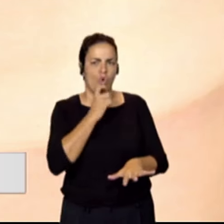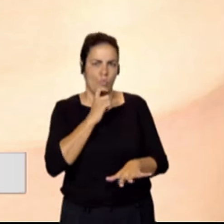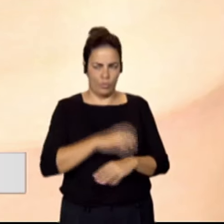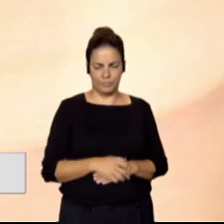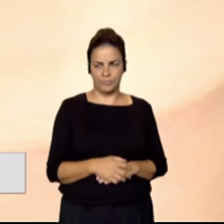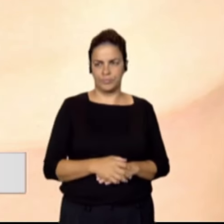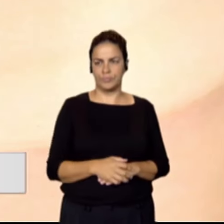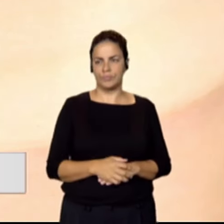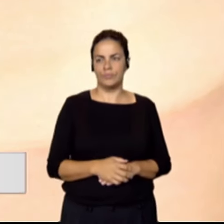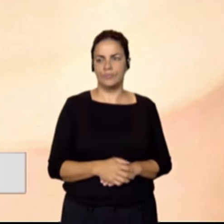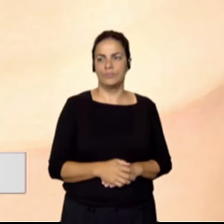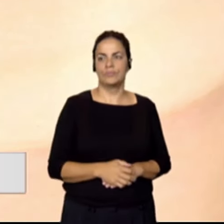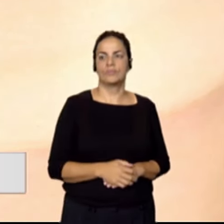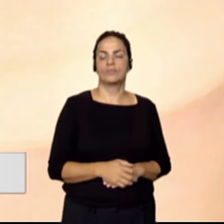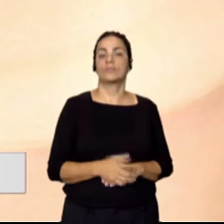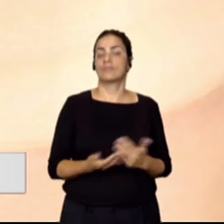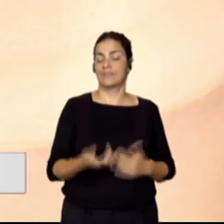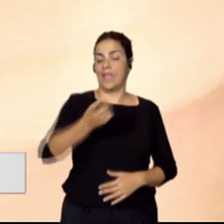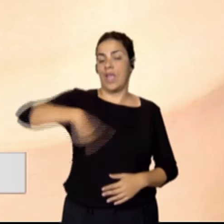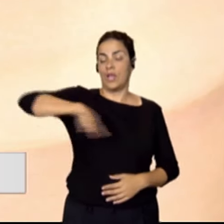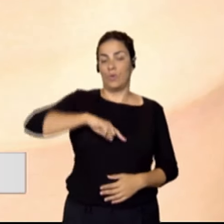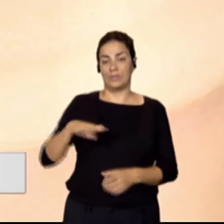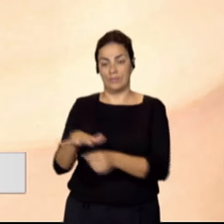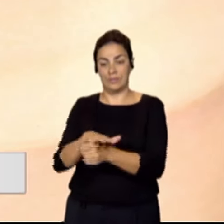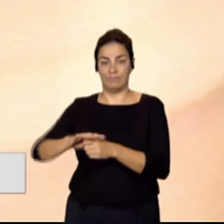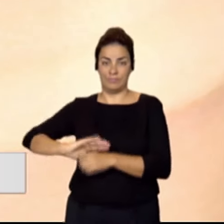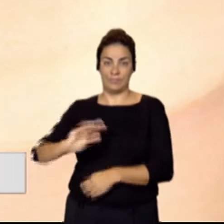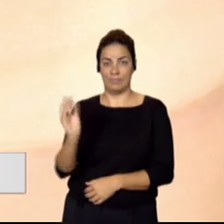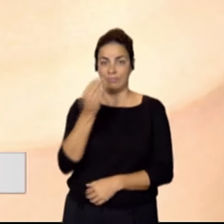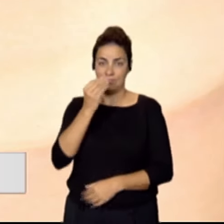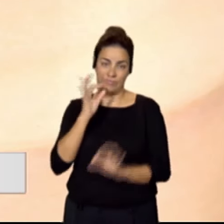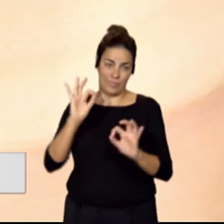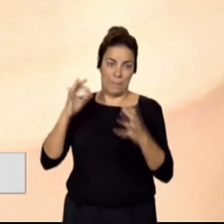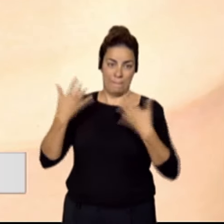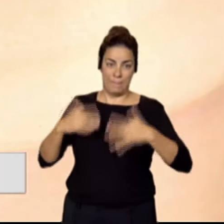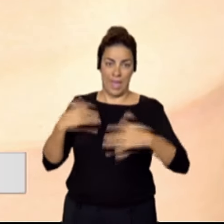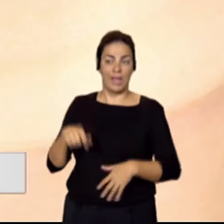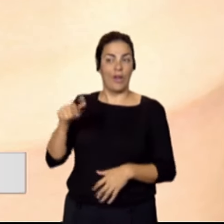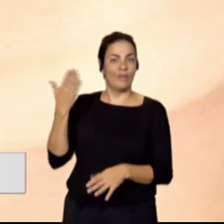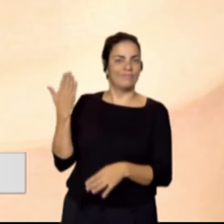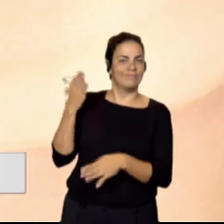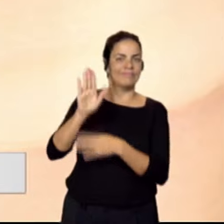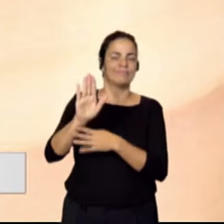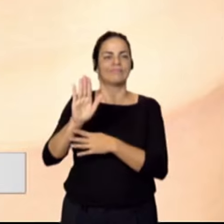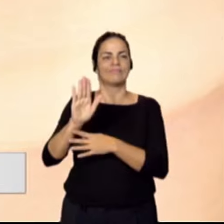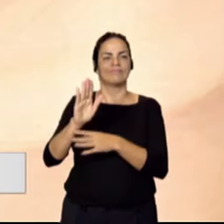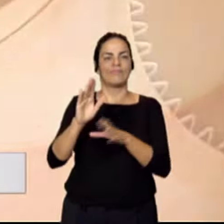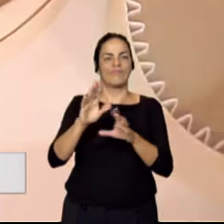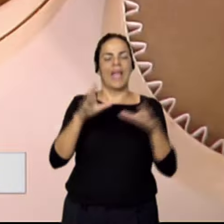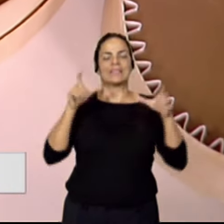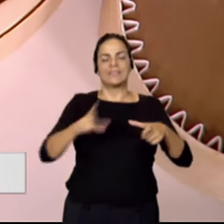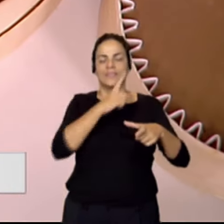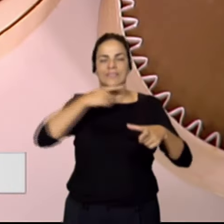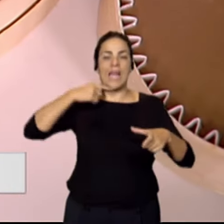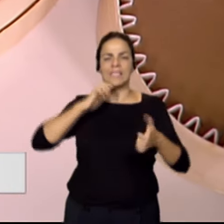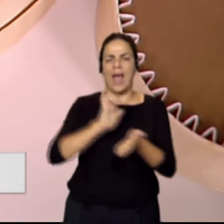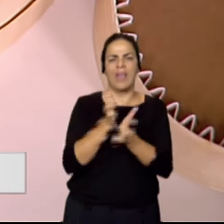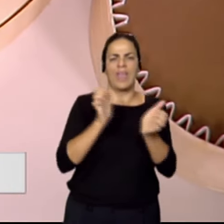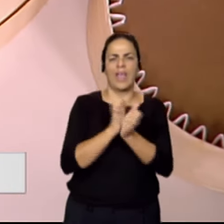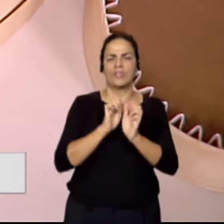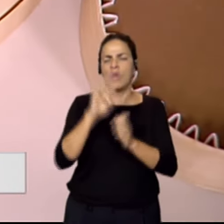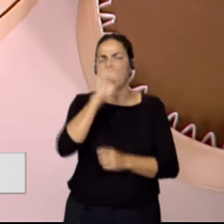alimentaria y en nuestro espacio gastronómico de los miércoles Hoy les mostramos Cuál es la mejor tarta de queso de toda